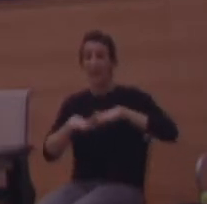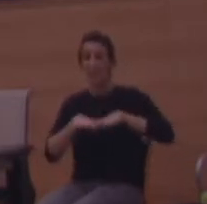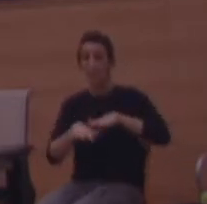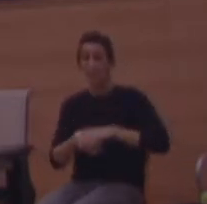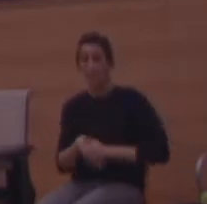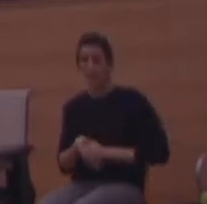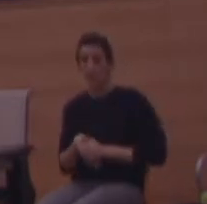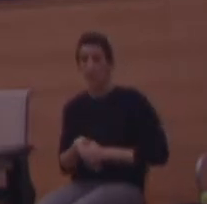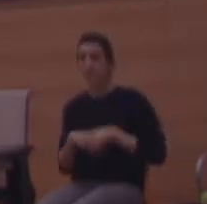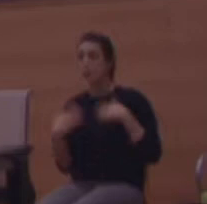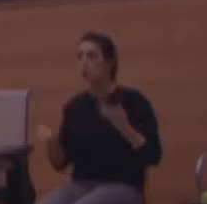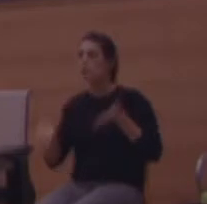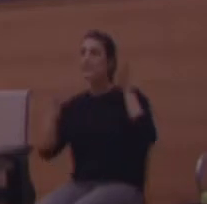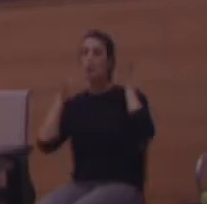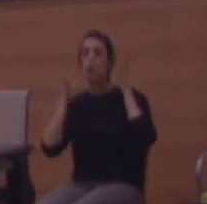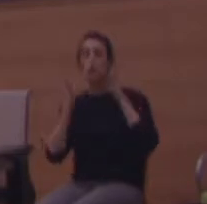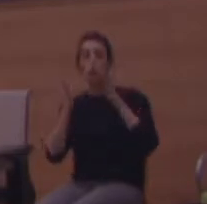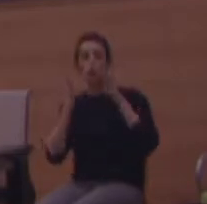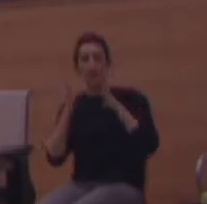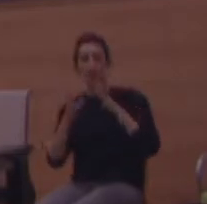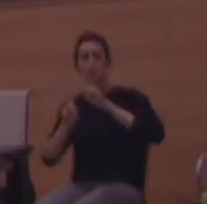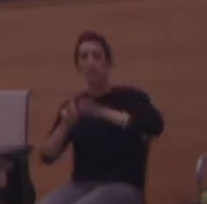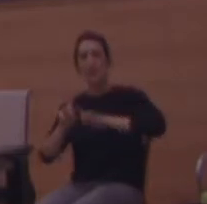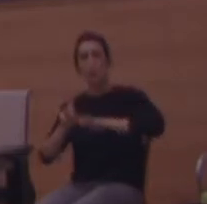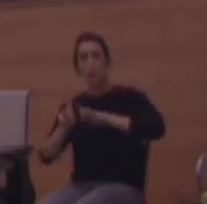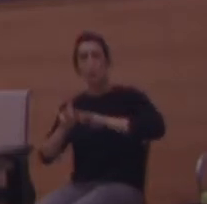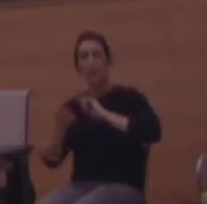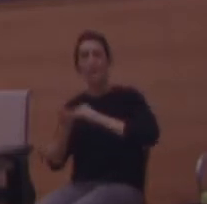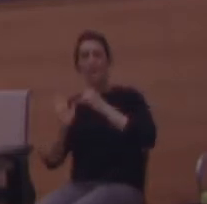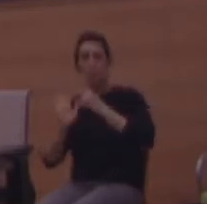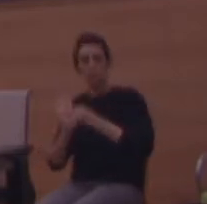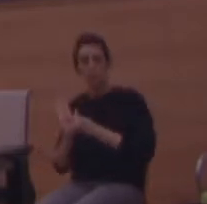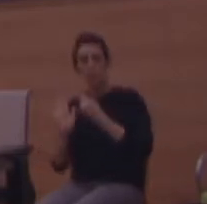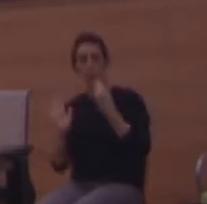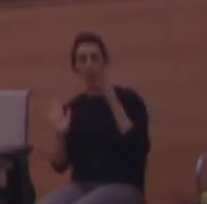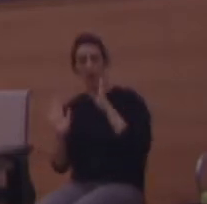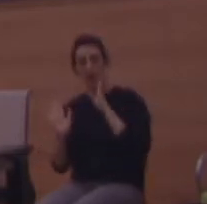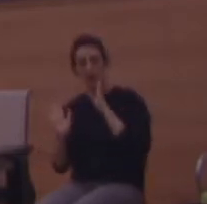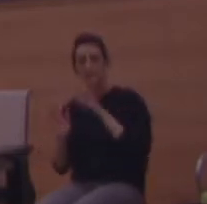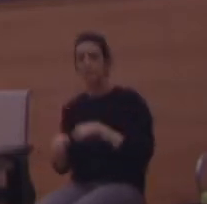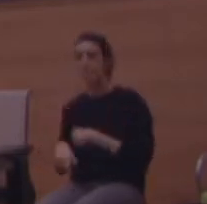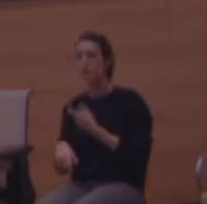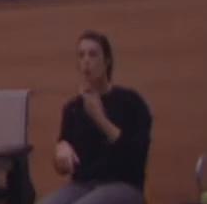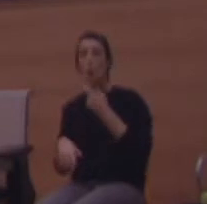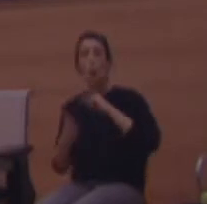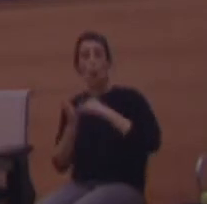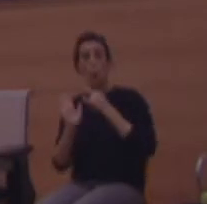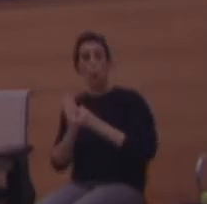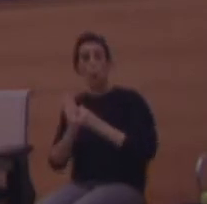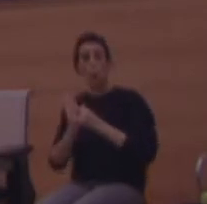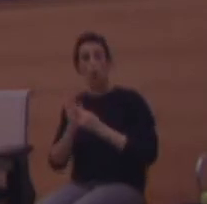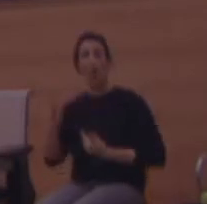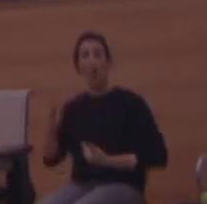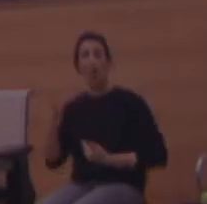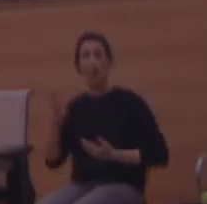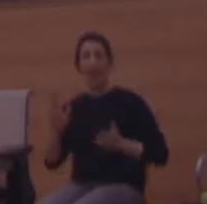Las recomendaciones del uso de estos dispositivos: un uso diurno, nunca en la cama porque